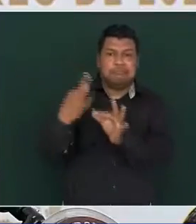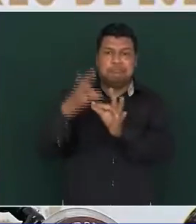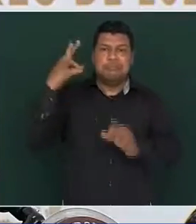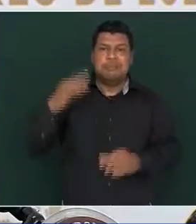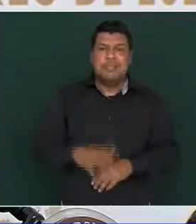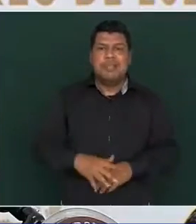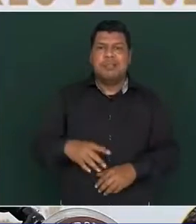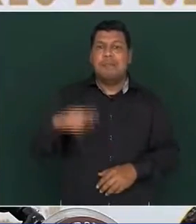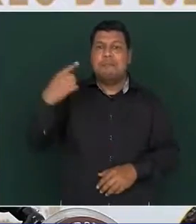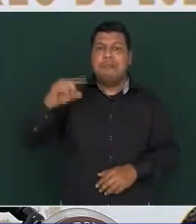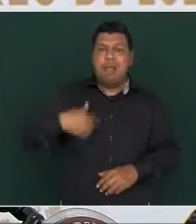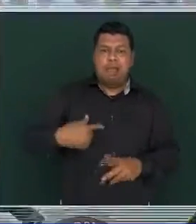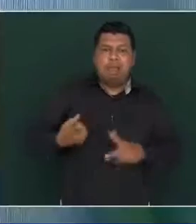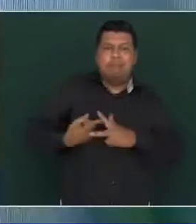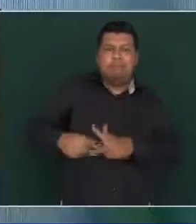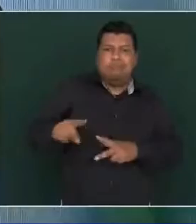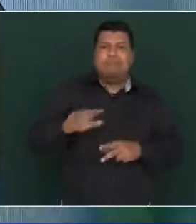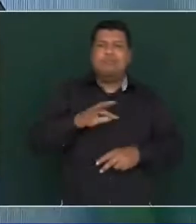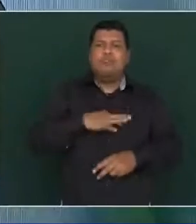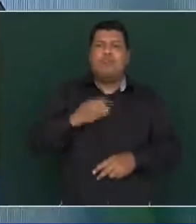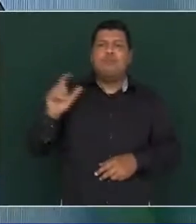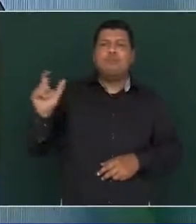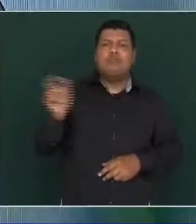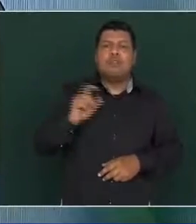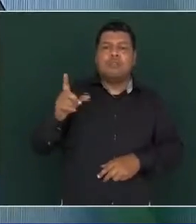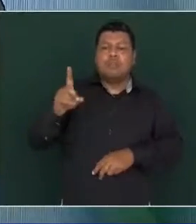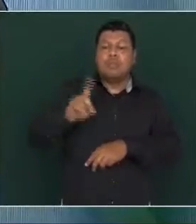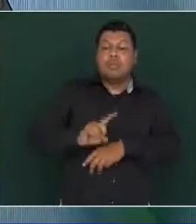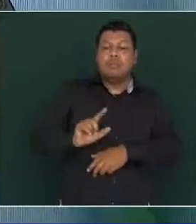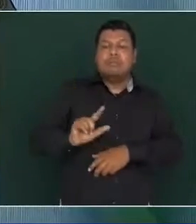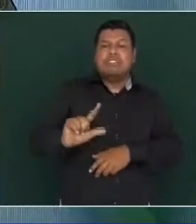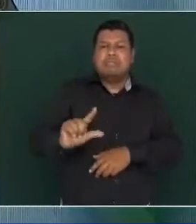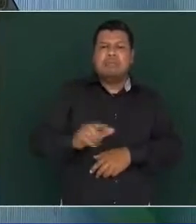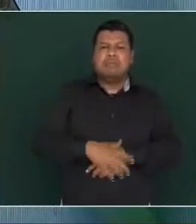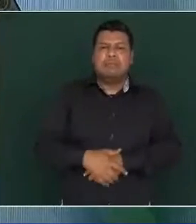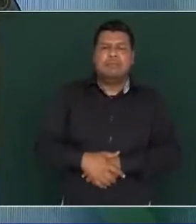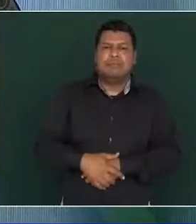poderlo poner en operación el día de este lunes.